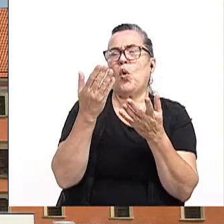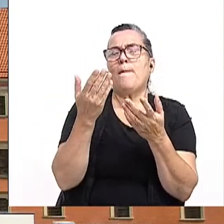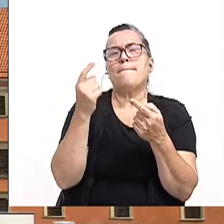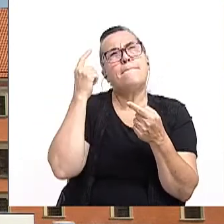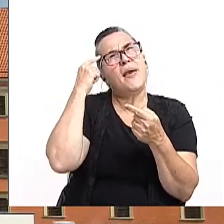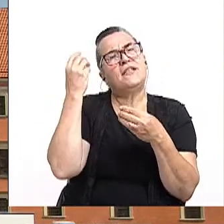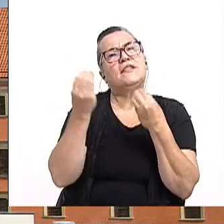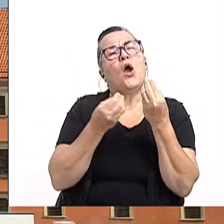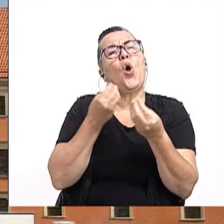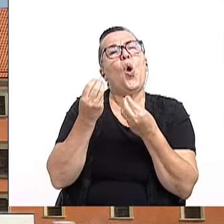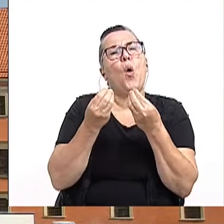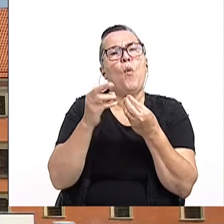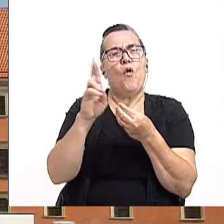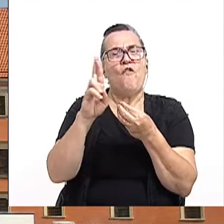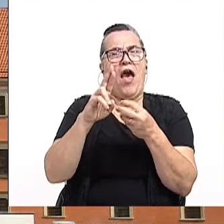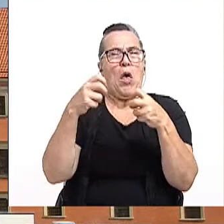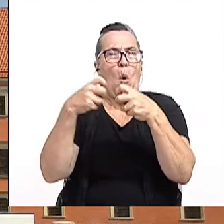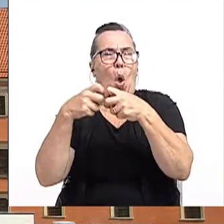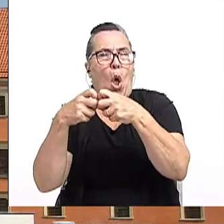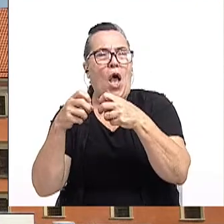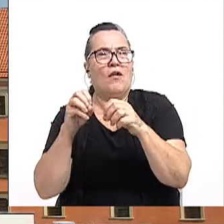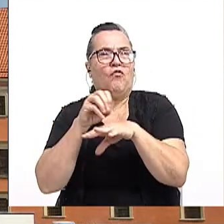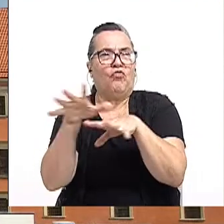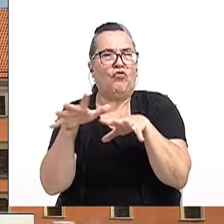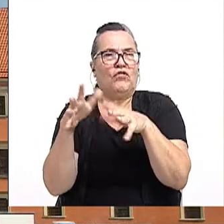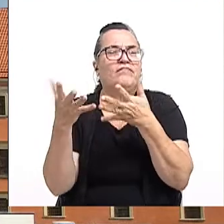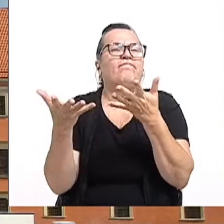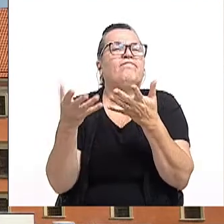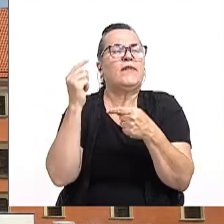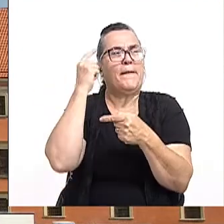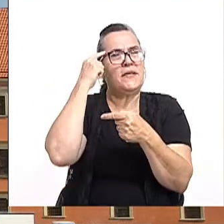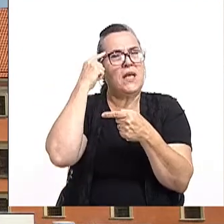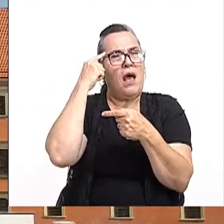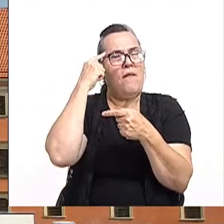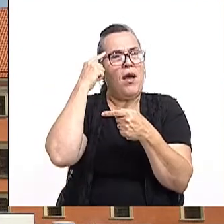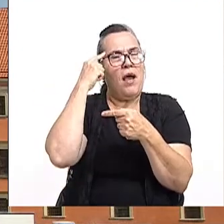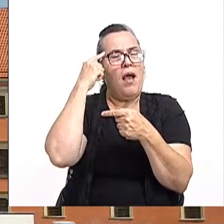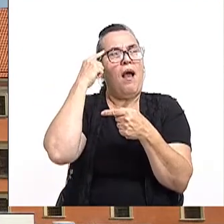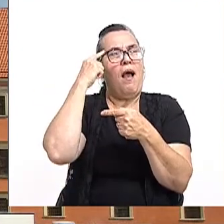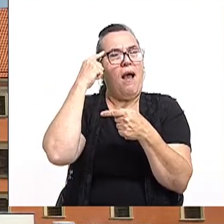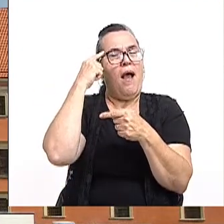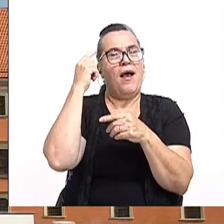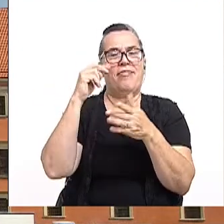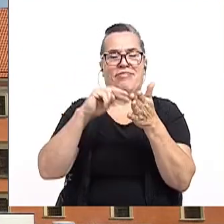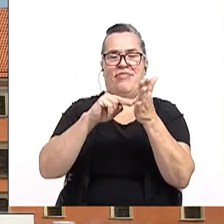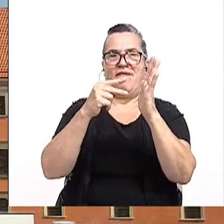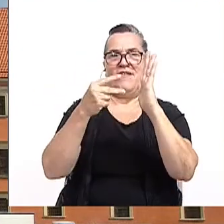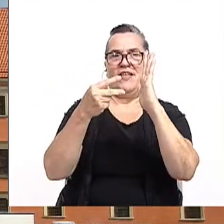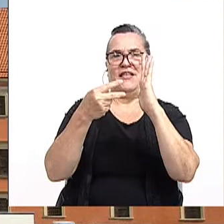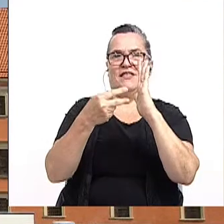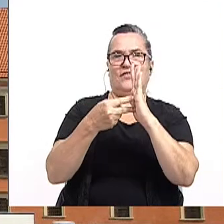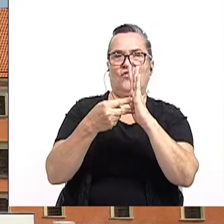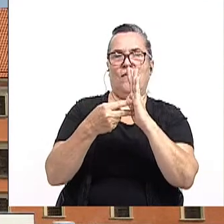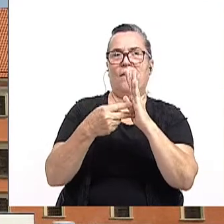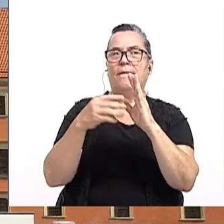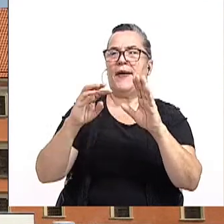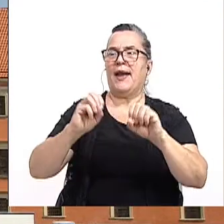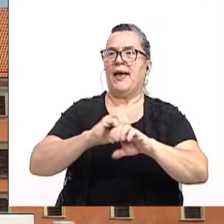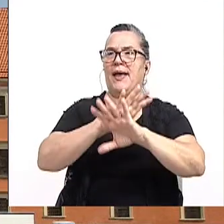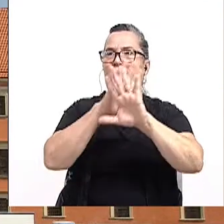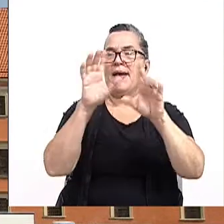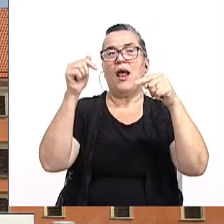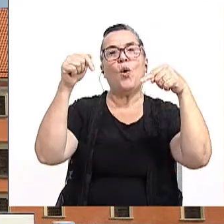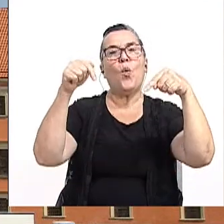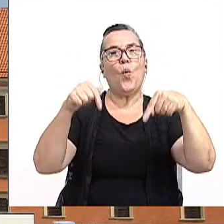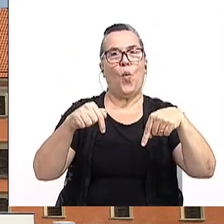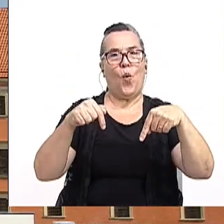pensaban cuando hablamos de radiactividad. Ya lo saben. Bueno, les traje la definición para que nos quede claro el día de